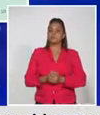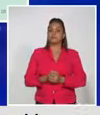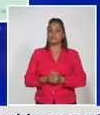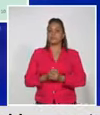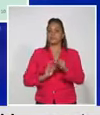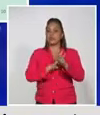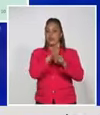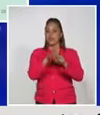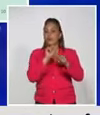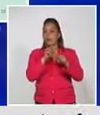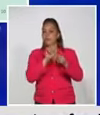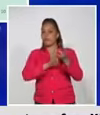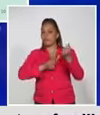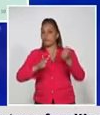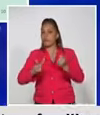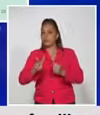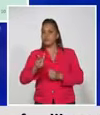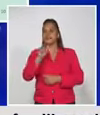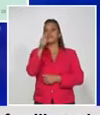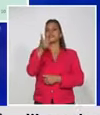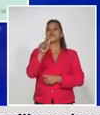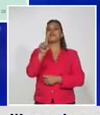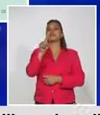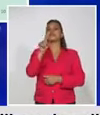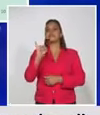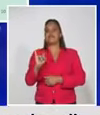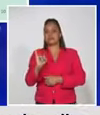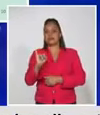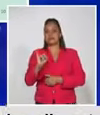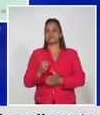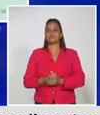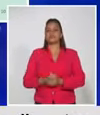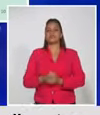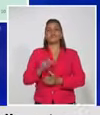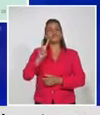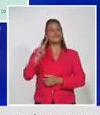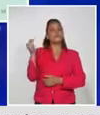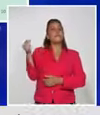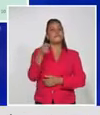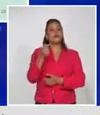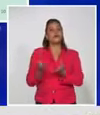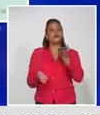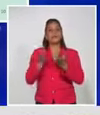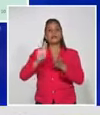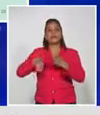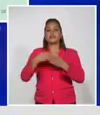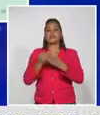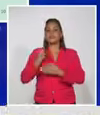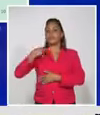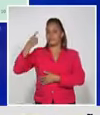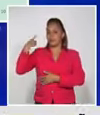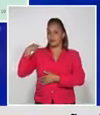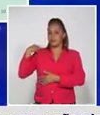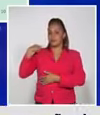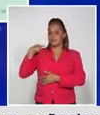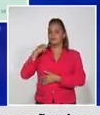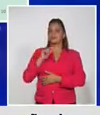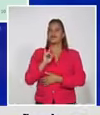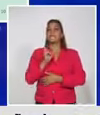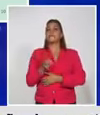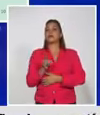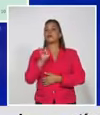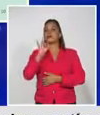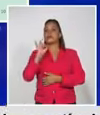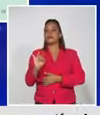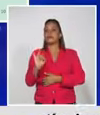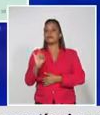territorio, 16 casos autóctonos ayer, 2 menos que la jornada anterior. Manicaragua con 7 el